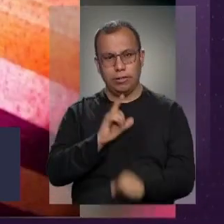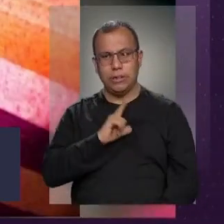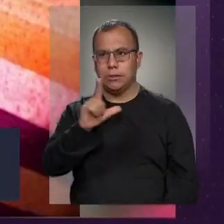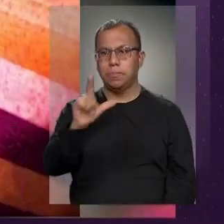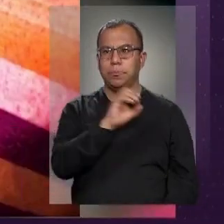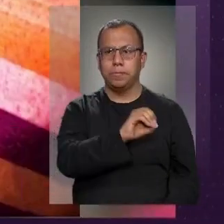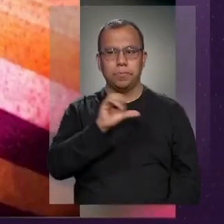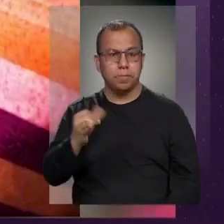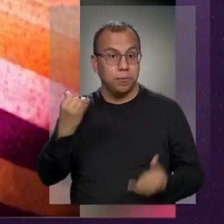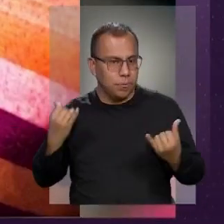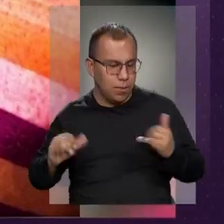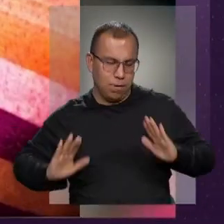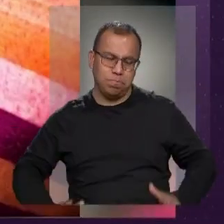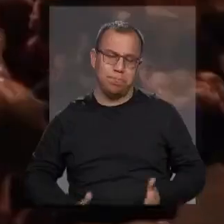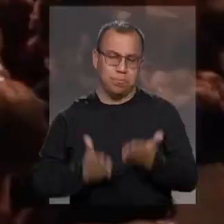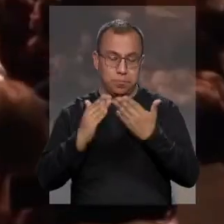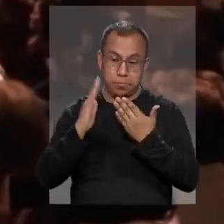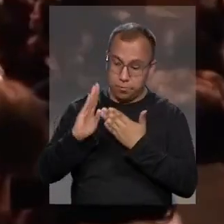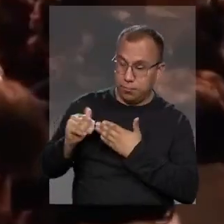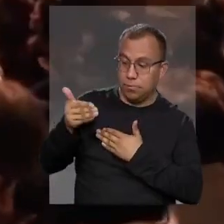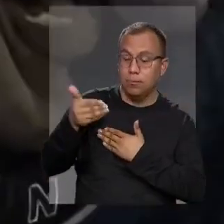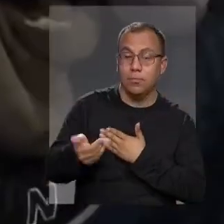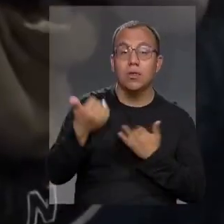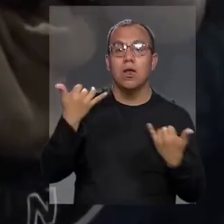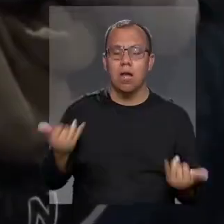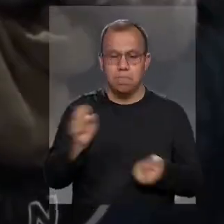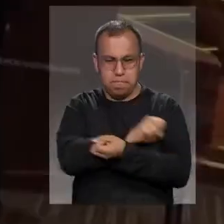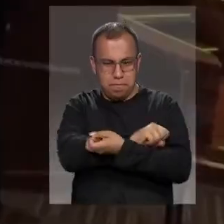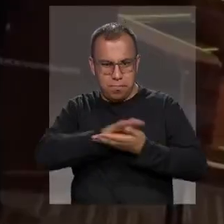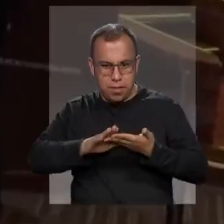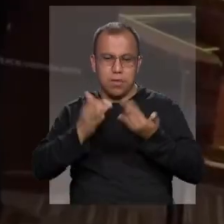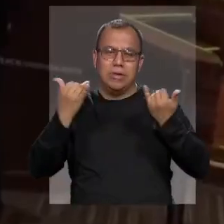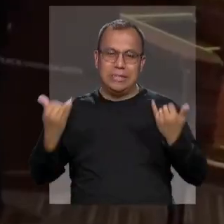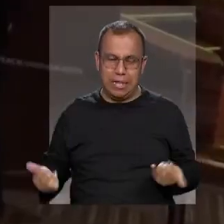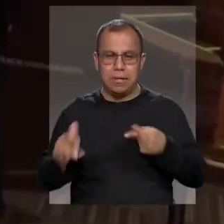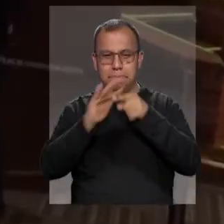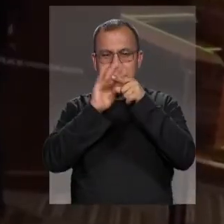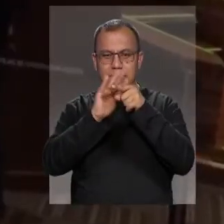lideresas. Las mejores posteriormente recibirán becas y serán implementadas.